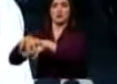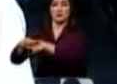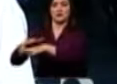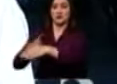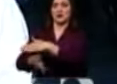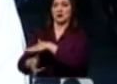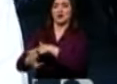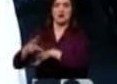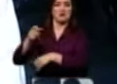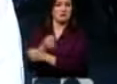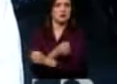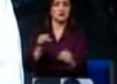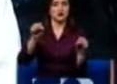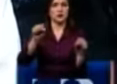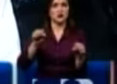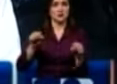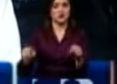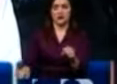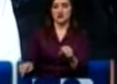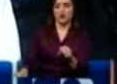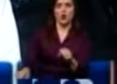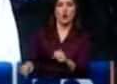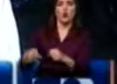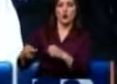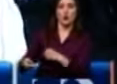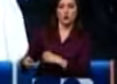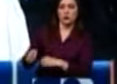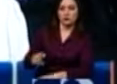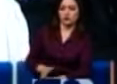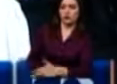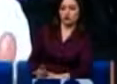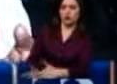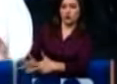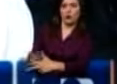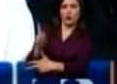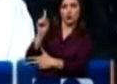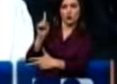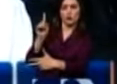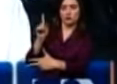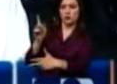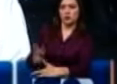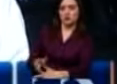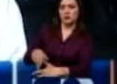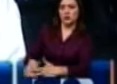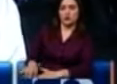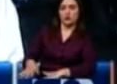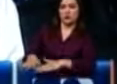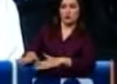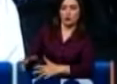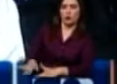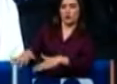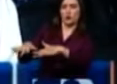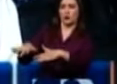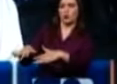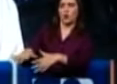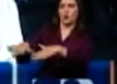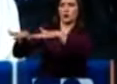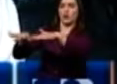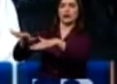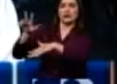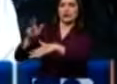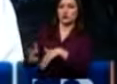lugar. Comenzó desde planta baja, subsuelo 1, 2 y obviamente se reunió todo el agua en el subsuelo 3, que llegó